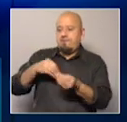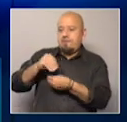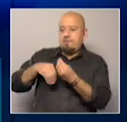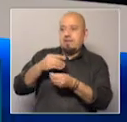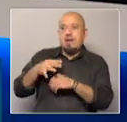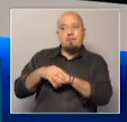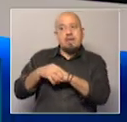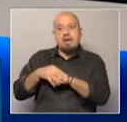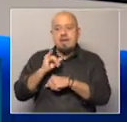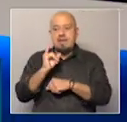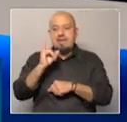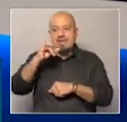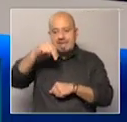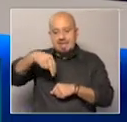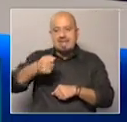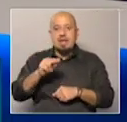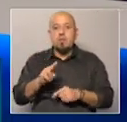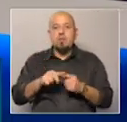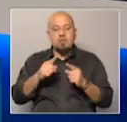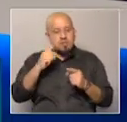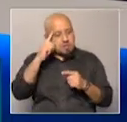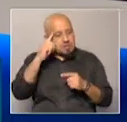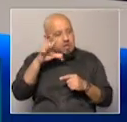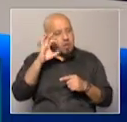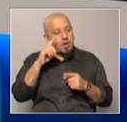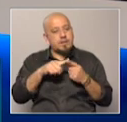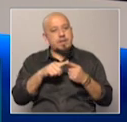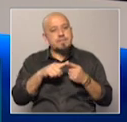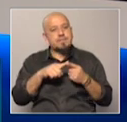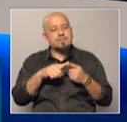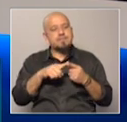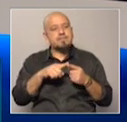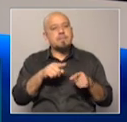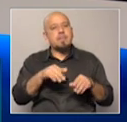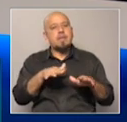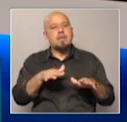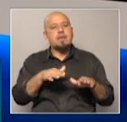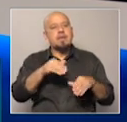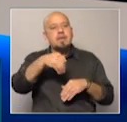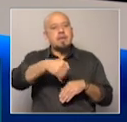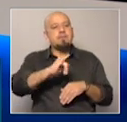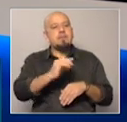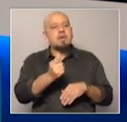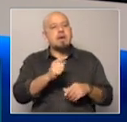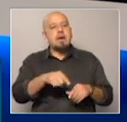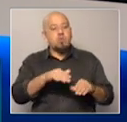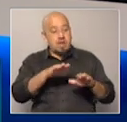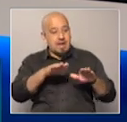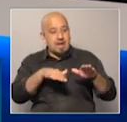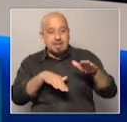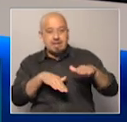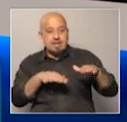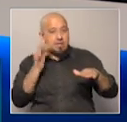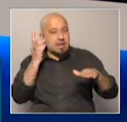¿verdad? Que en su momento, te acordás, Rosina, no sé si recuerda la audiencia, en el caso de Mía, una chica, sí, una niña, que generó